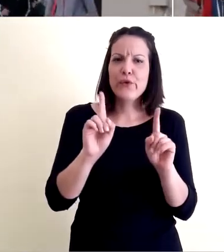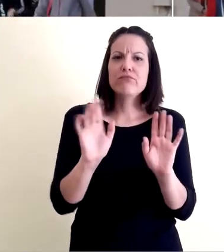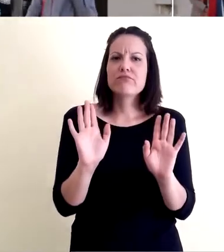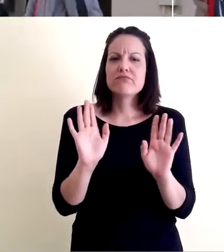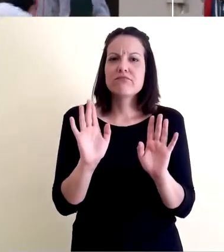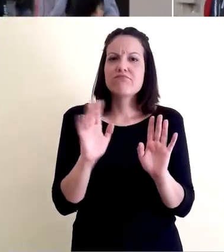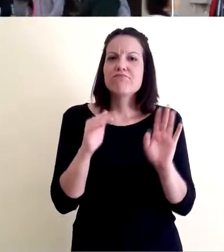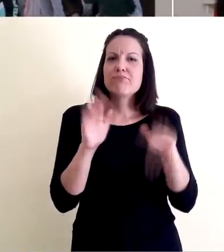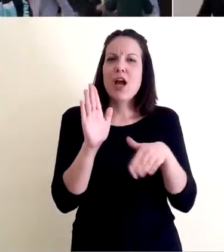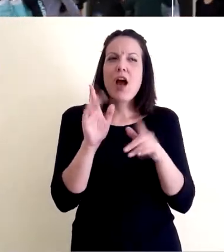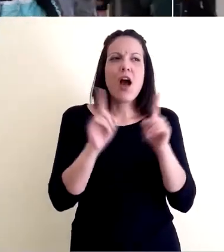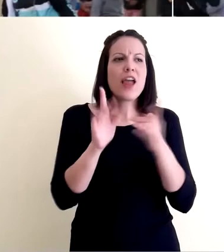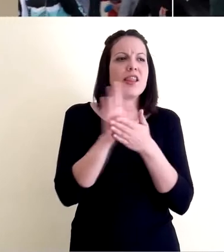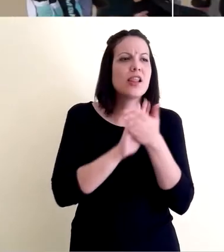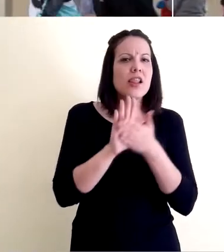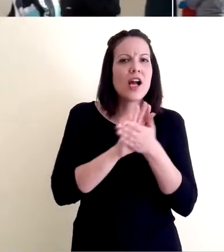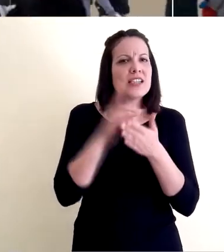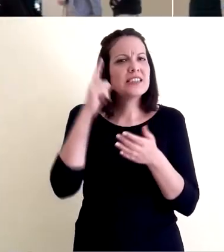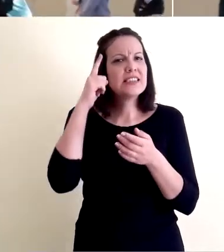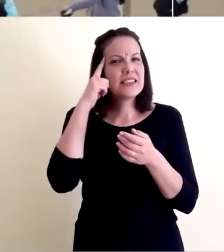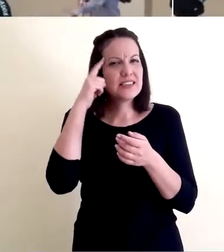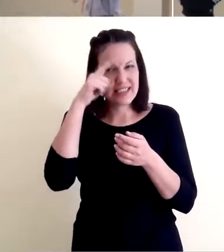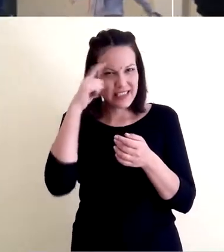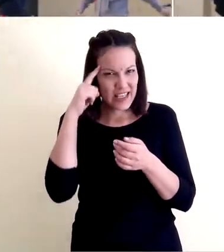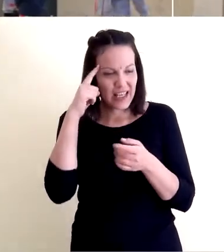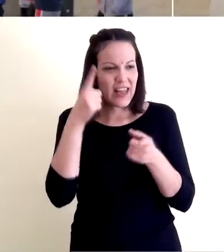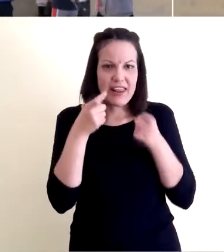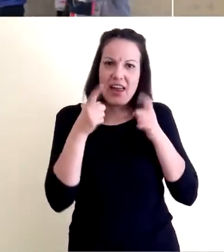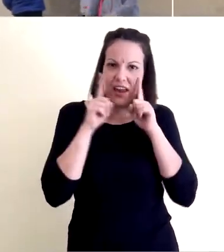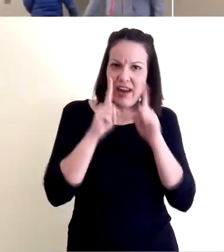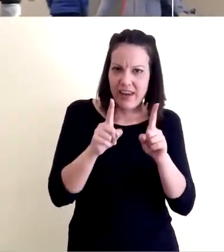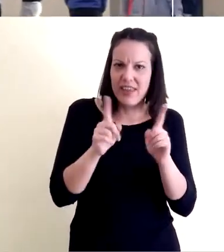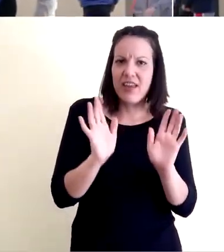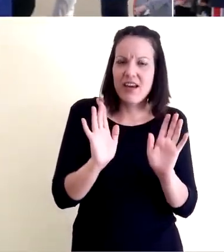situaciones psíquicas que merecen ser atendidas y muchas veces,